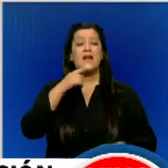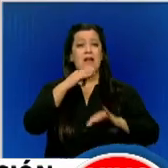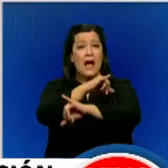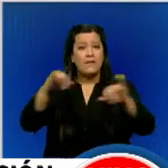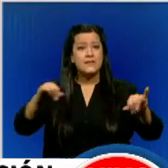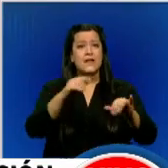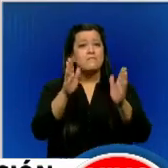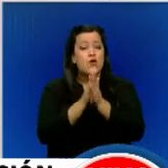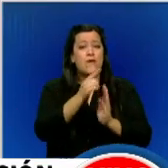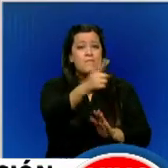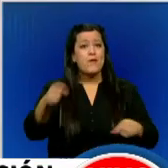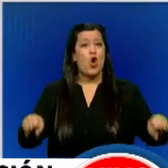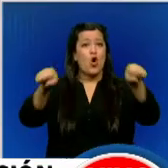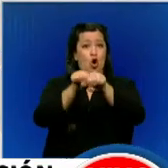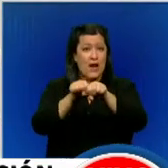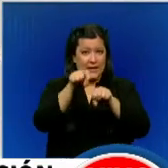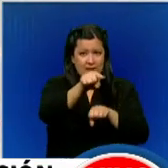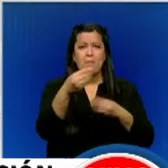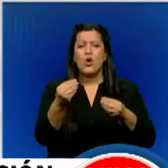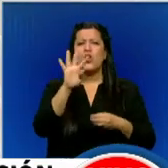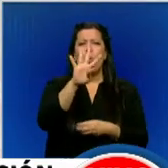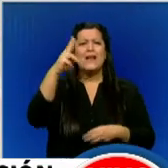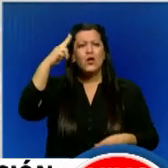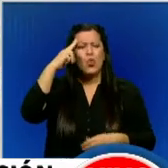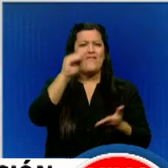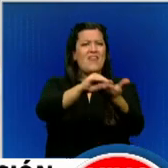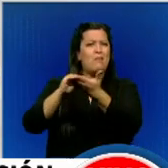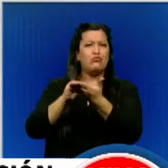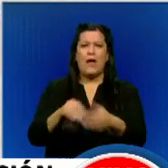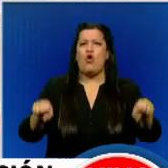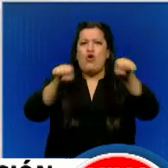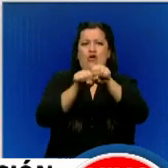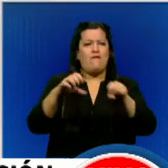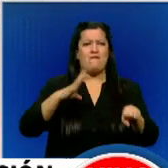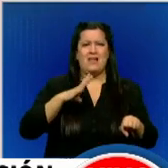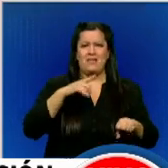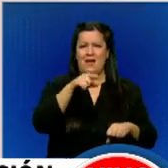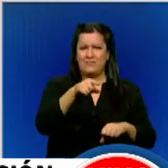cuarenta y nueve diputados que aparecen como no lo guiados